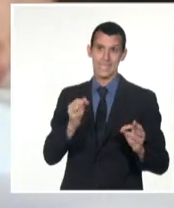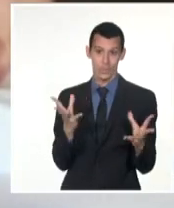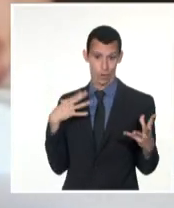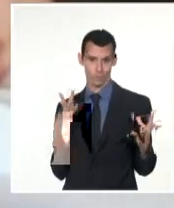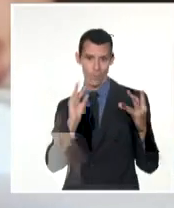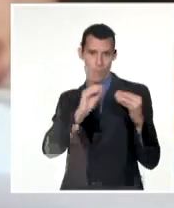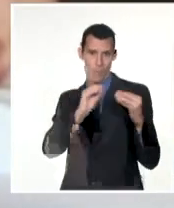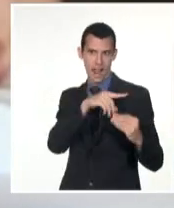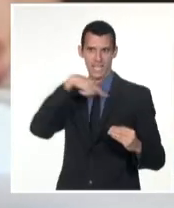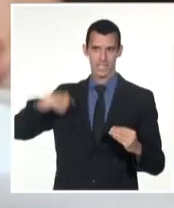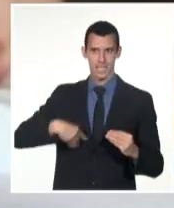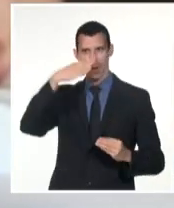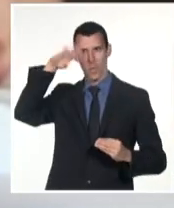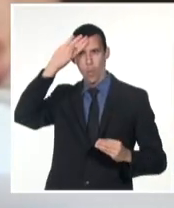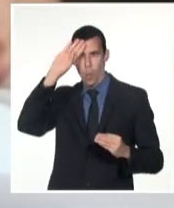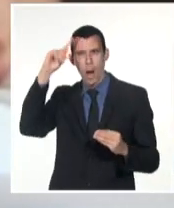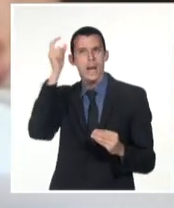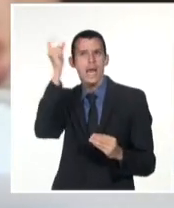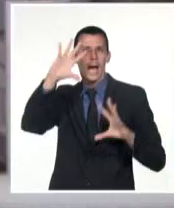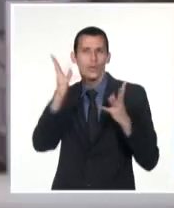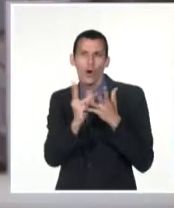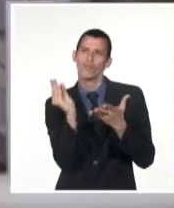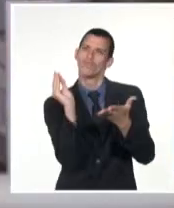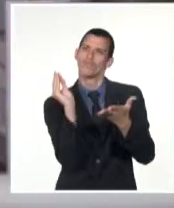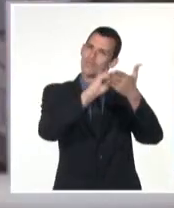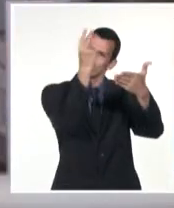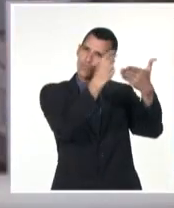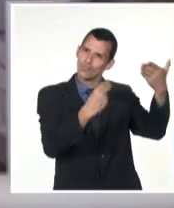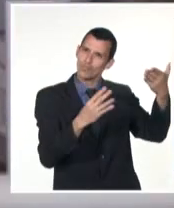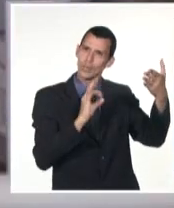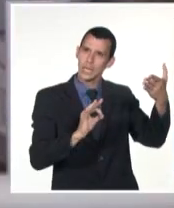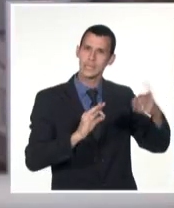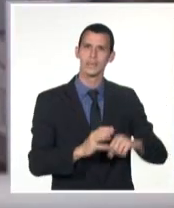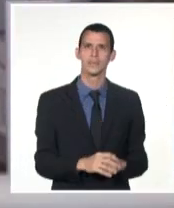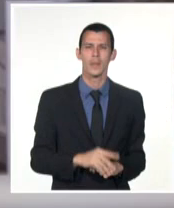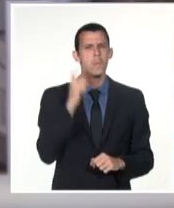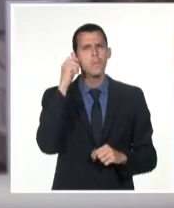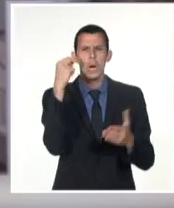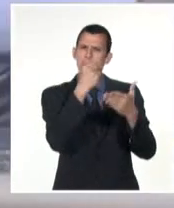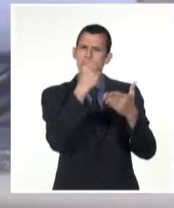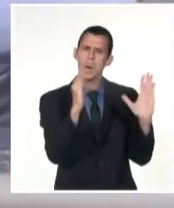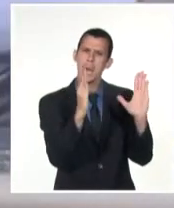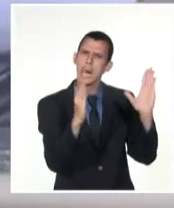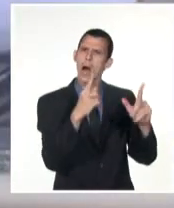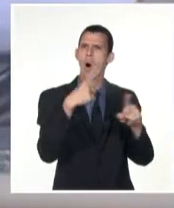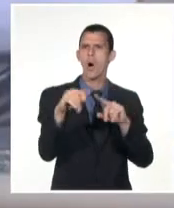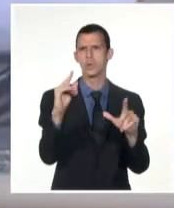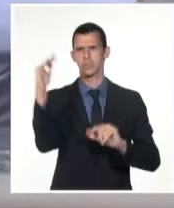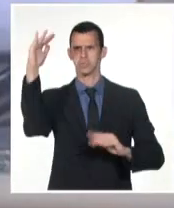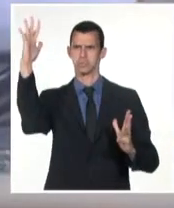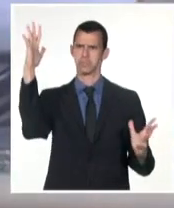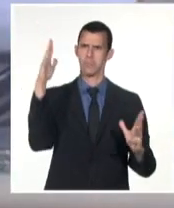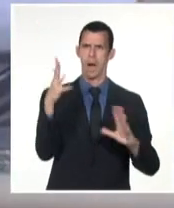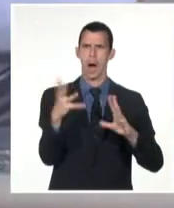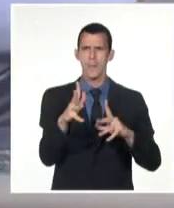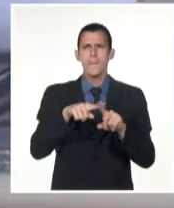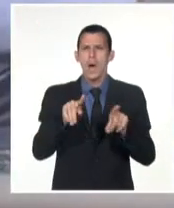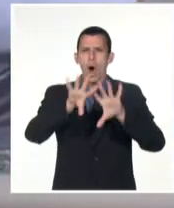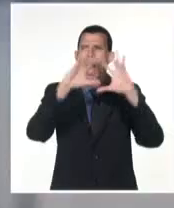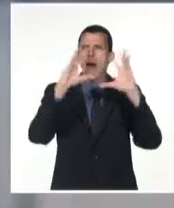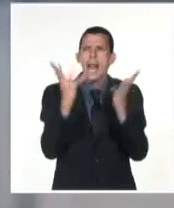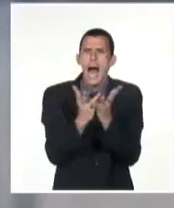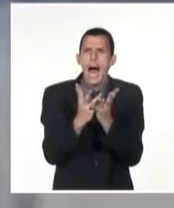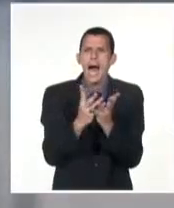2021 y la integran pinturas de mediano y gran formato que proponen un llamado de atención acerca del uso de la mascarilla en la prevención